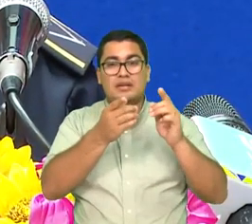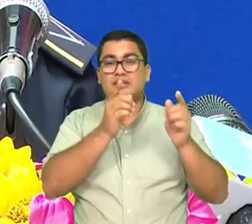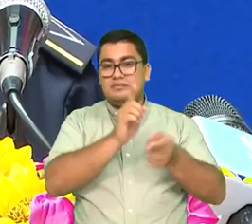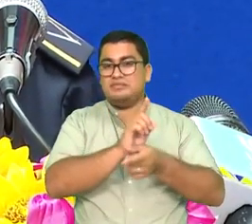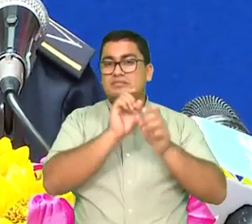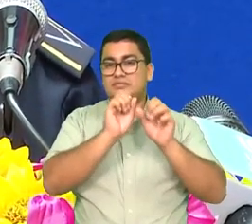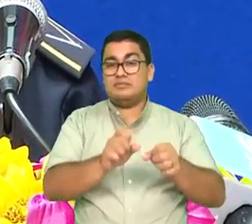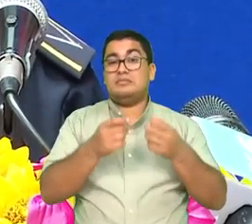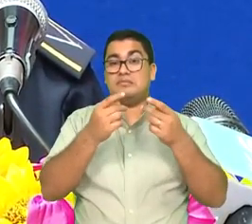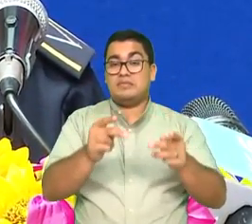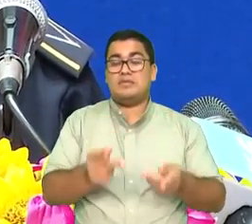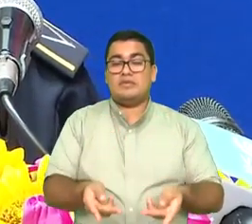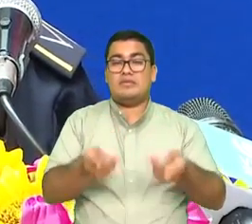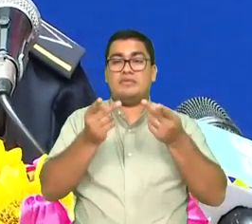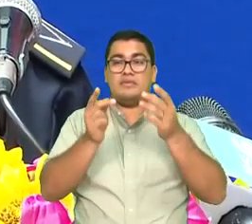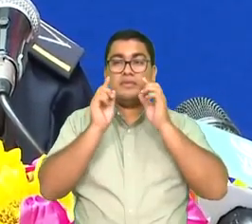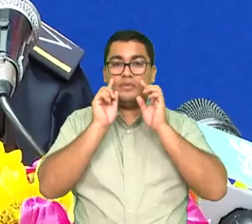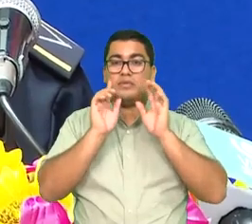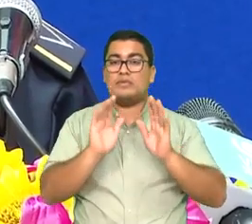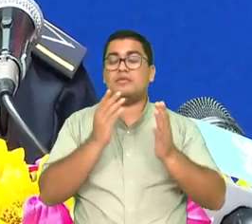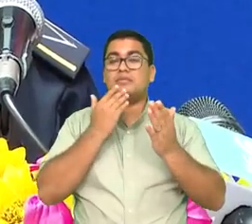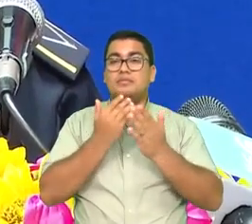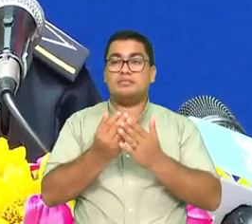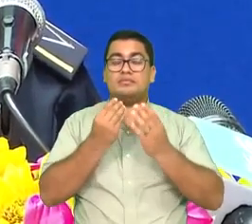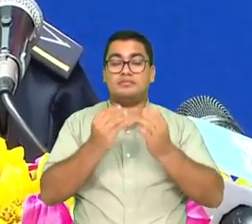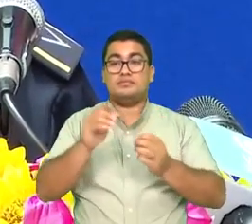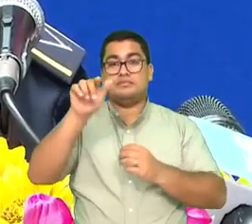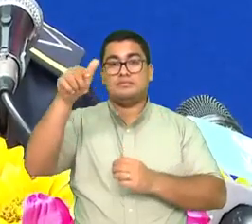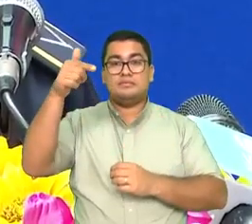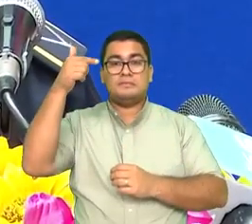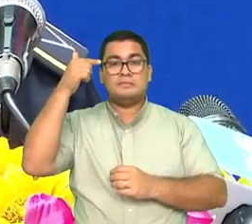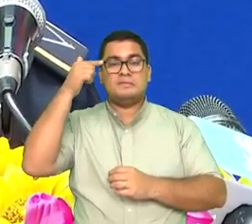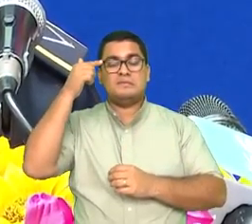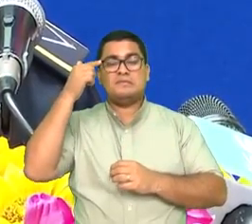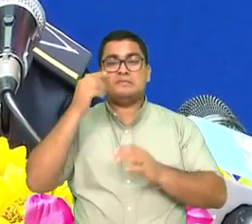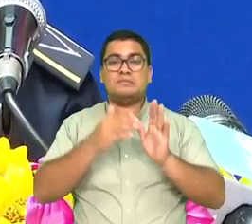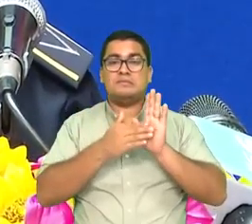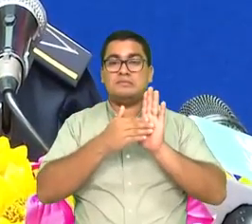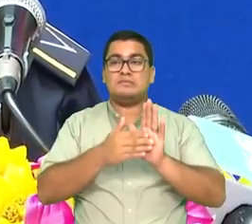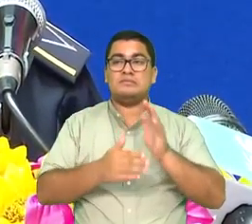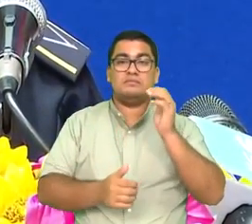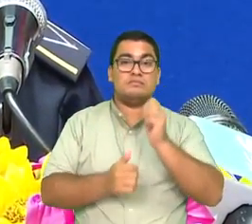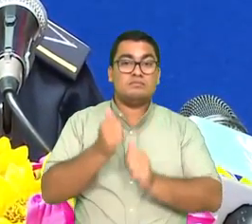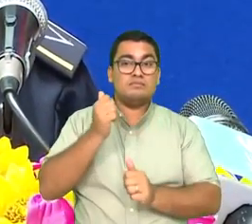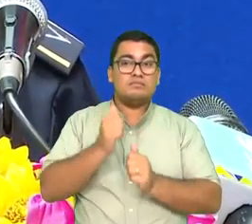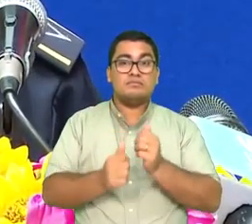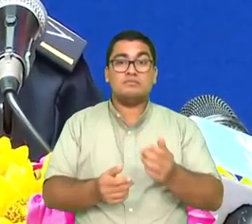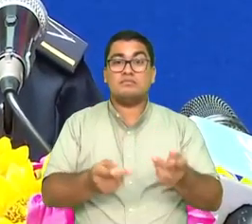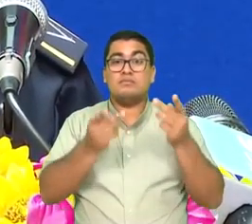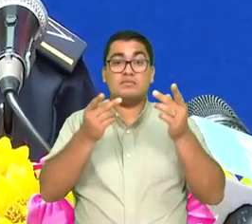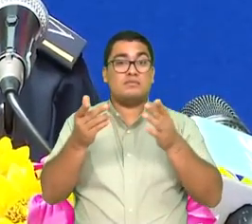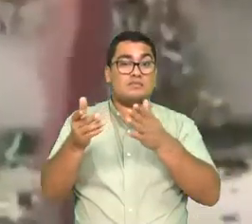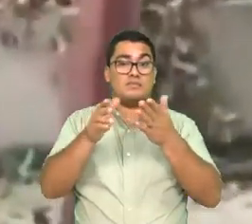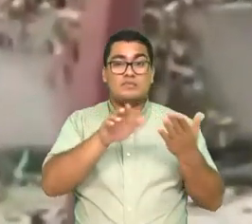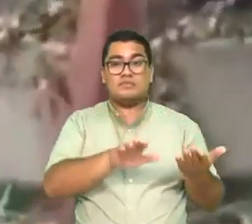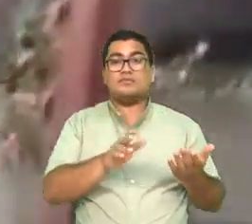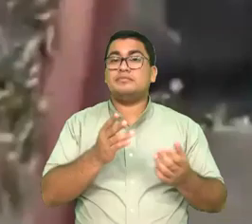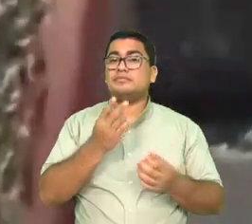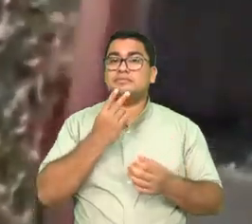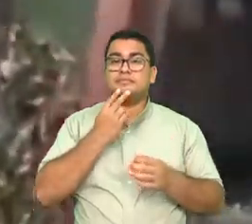Gracias a Dios y gracias al modelo de nuestro gobierno, no hemos tenido ninguna pérdida de vidas humanas, que es lo más importante.